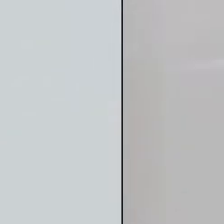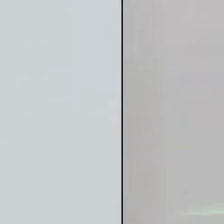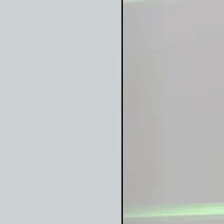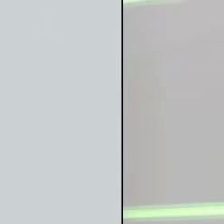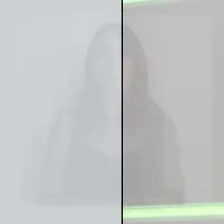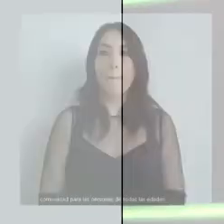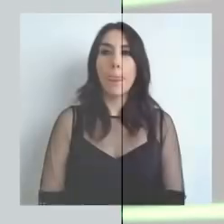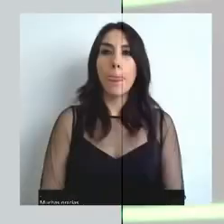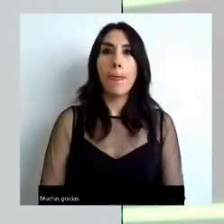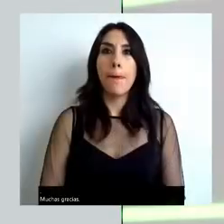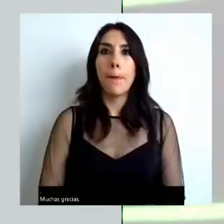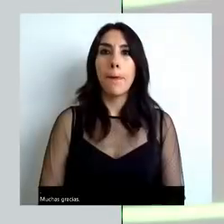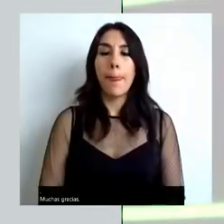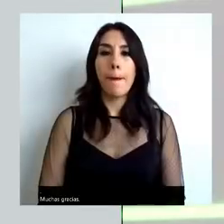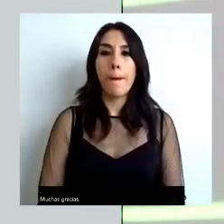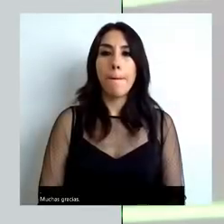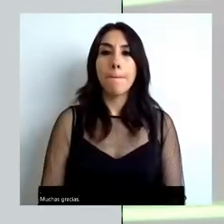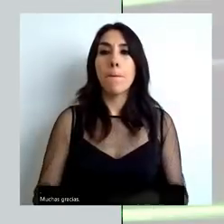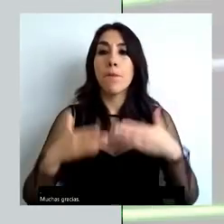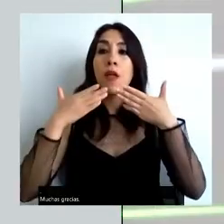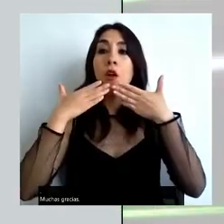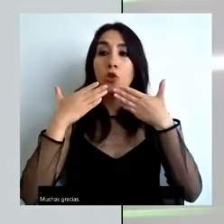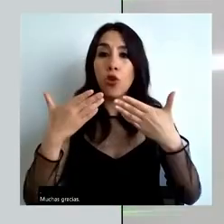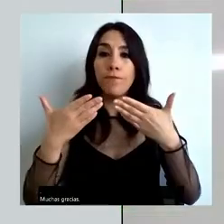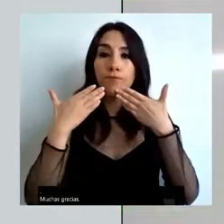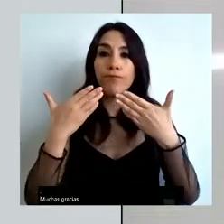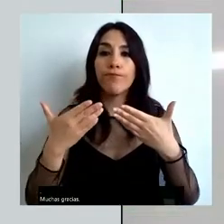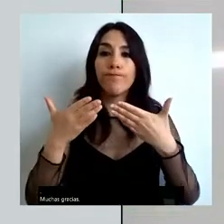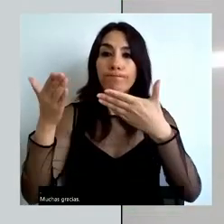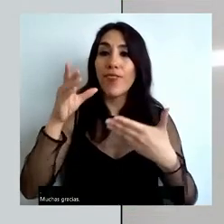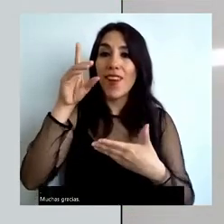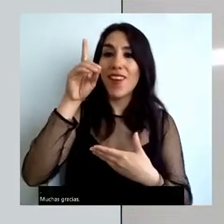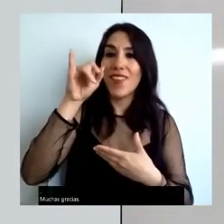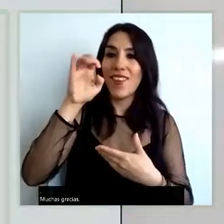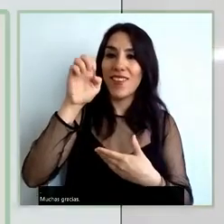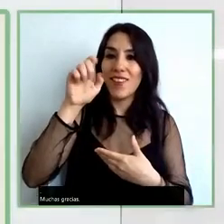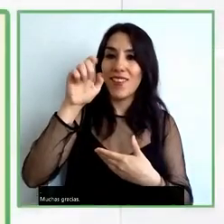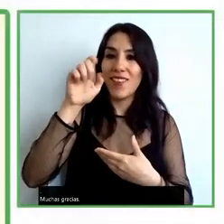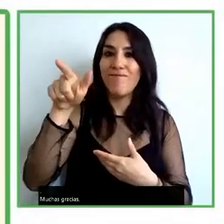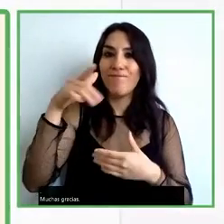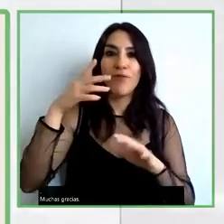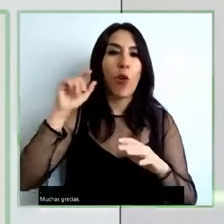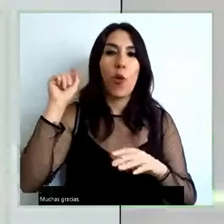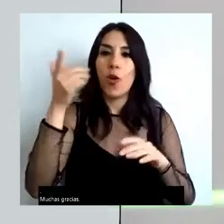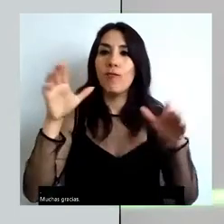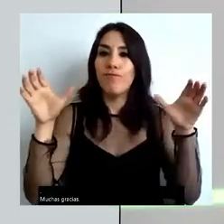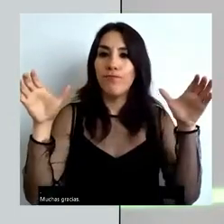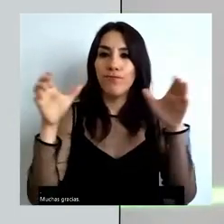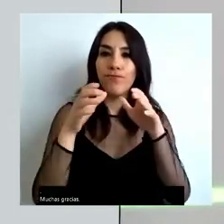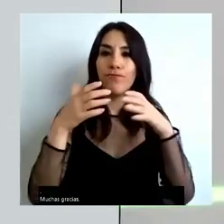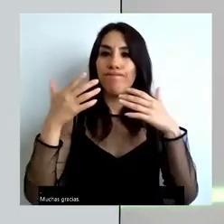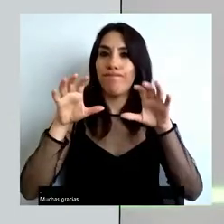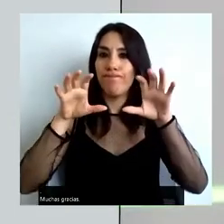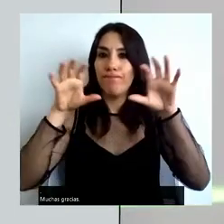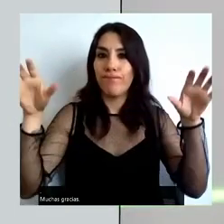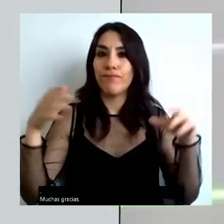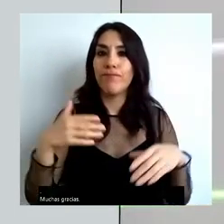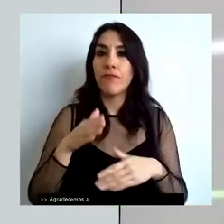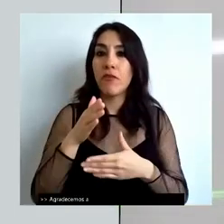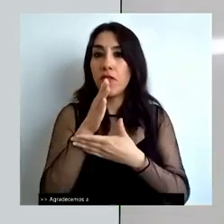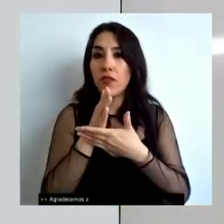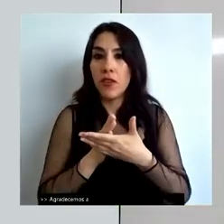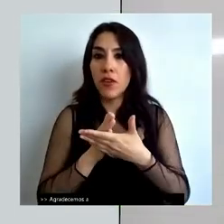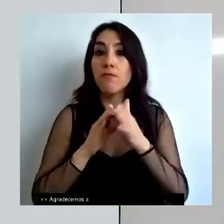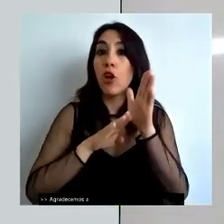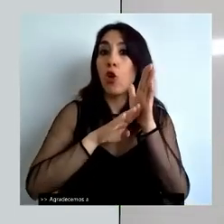Le agradecemos a Daniela y a todo el equipo de la División de Desarrollo Social Inclusivo de UNDESA el poder